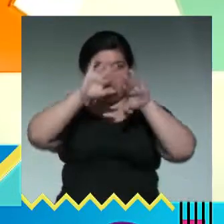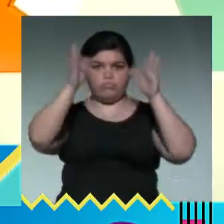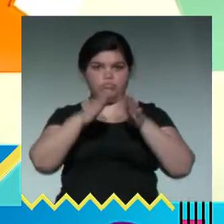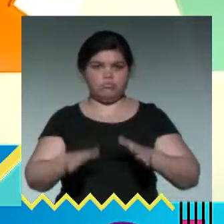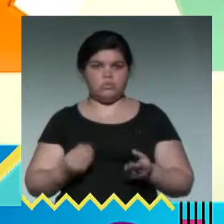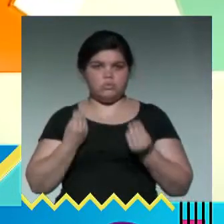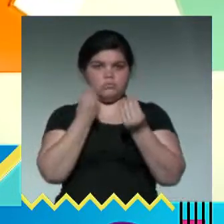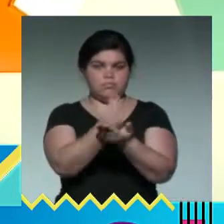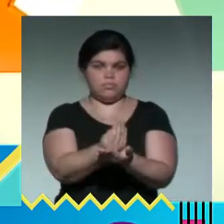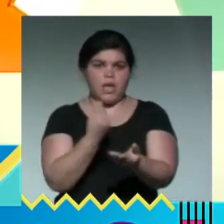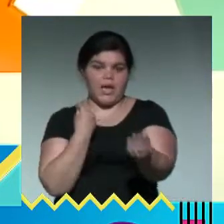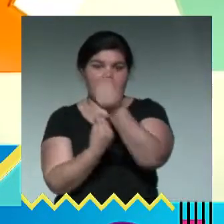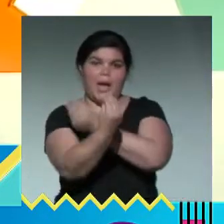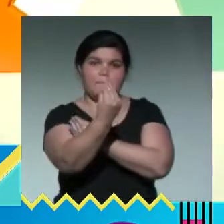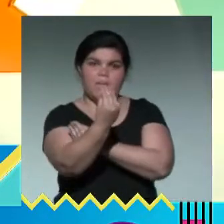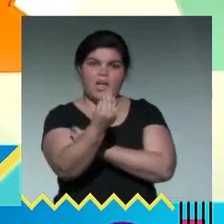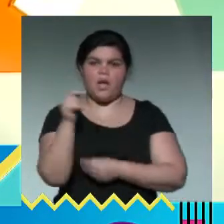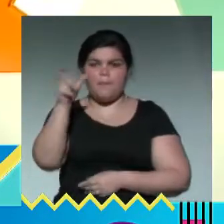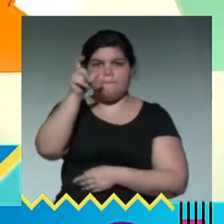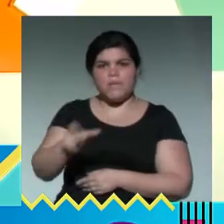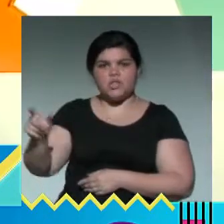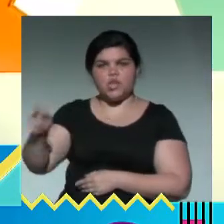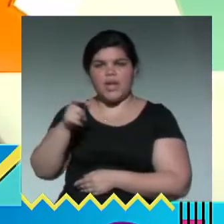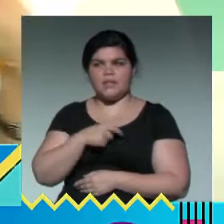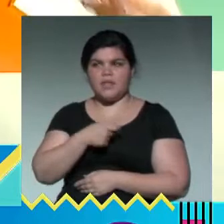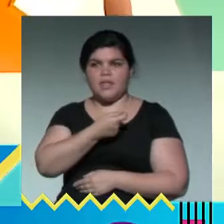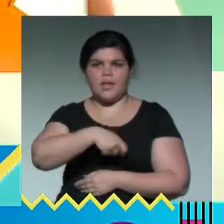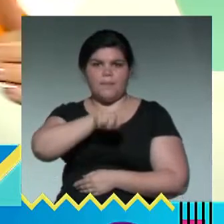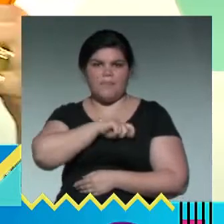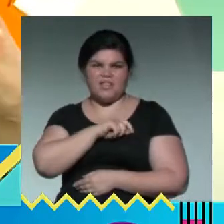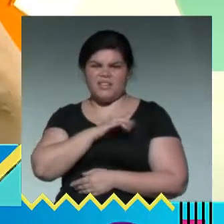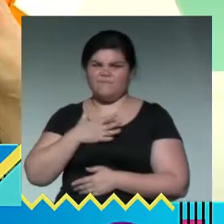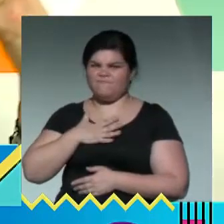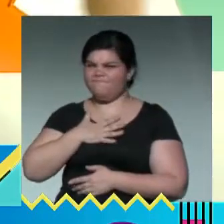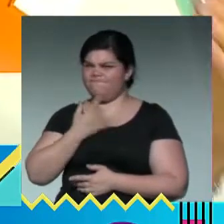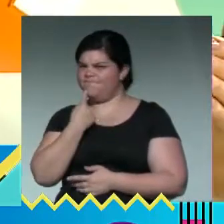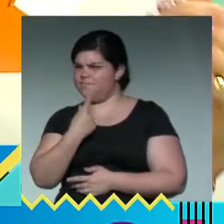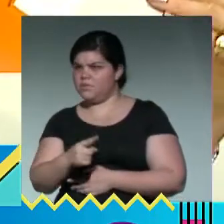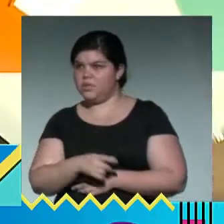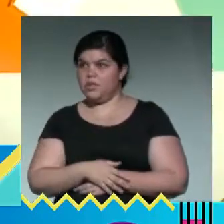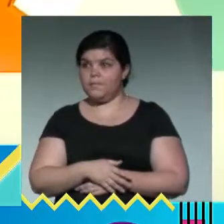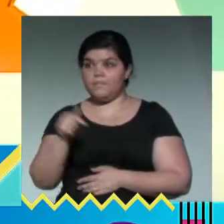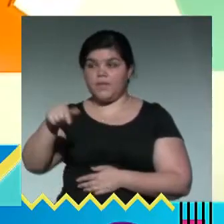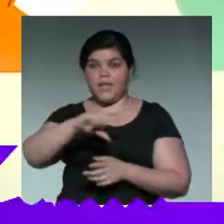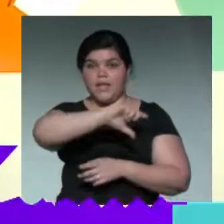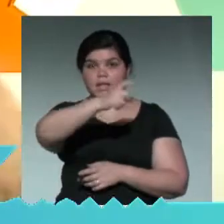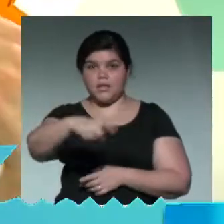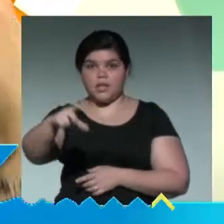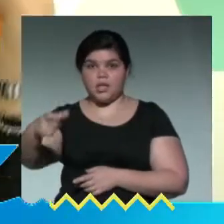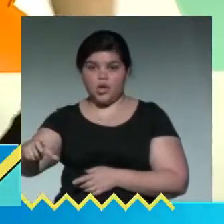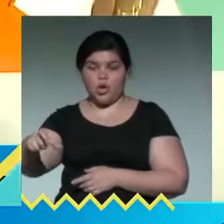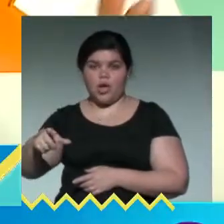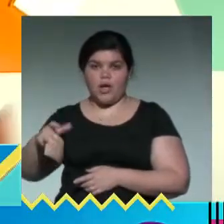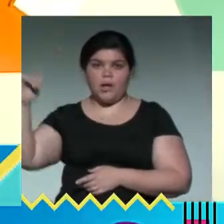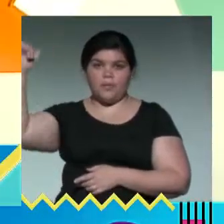se sintió afectada. Finalmente la estatua de Colón hoy está casi frente al río, casi llegando a Aeroparque, ¿no es